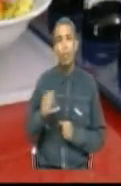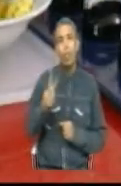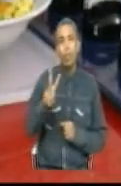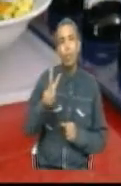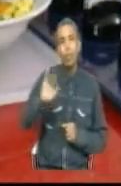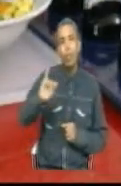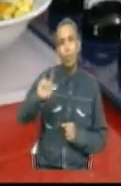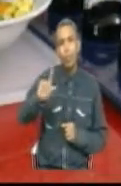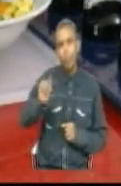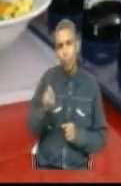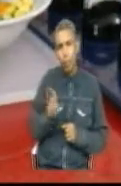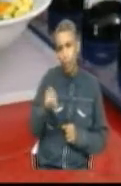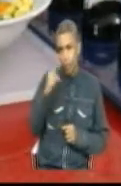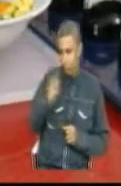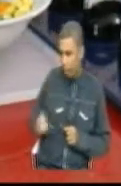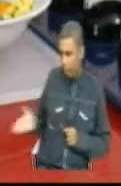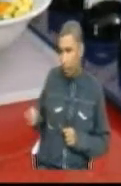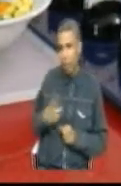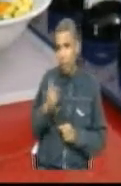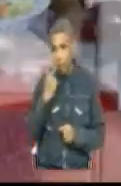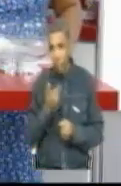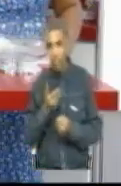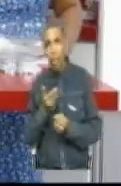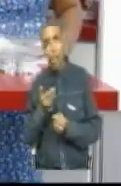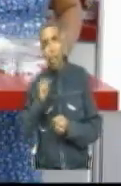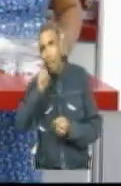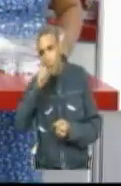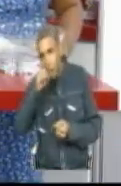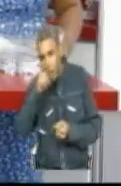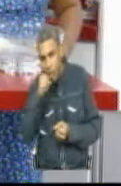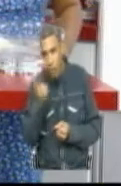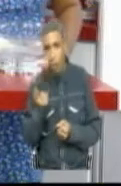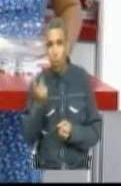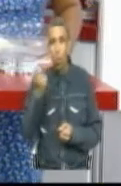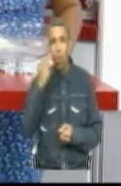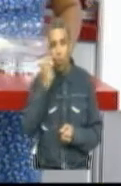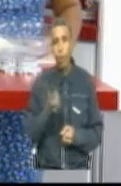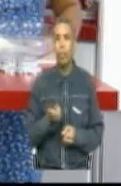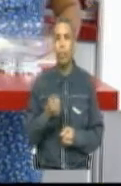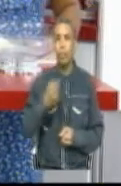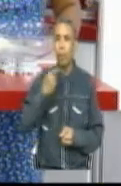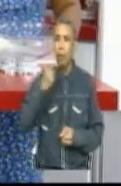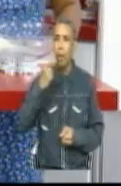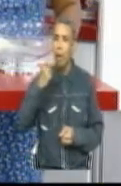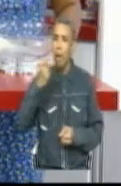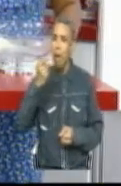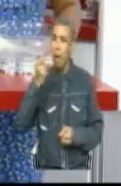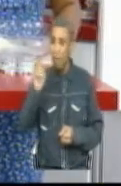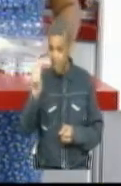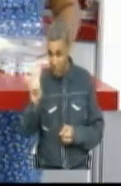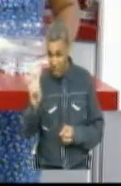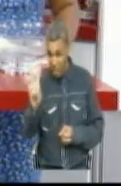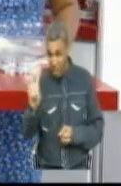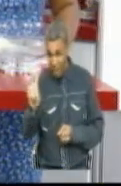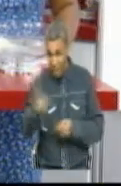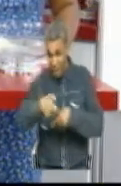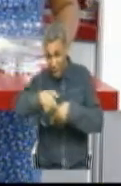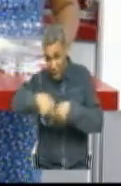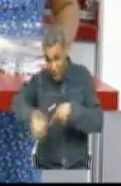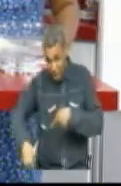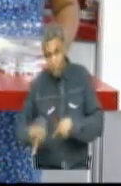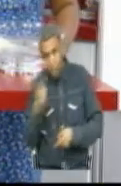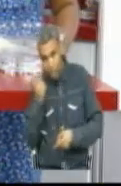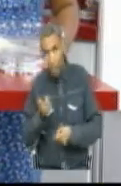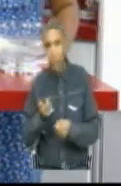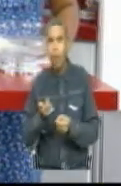aquí acabo de mezclar lo que es zanahoria albert hama y le voy a agregar limón cilantro y pimienta ok y esta va a ser nuestra cámara nuestra